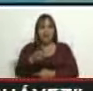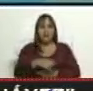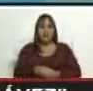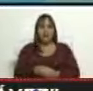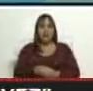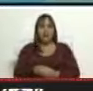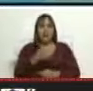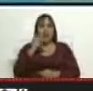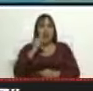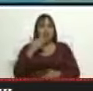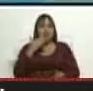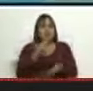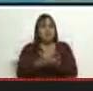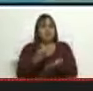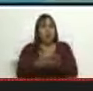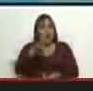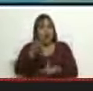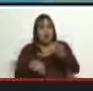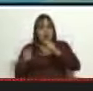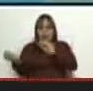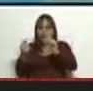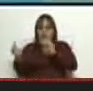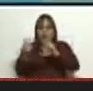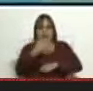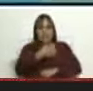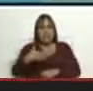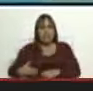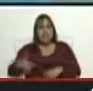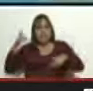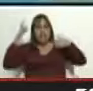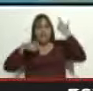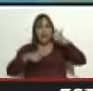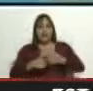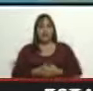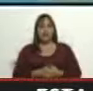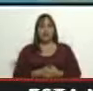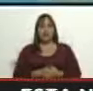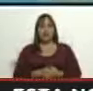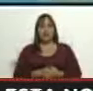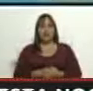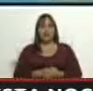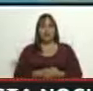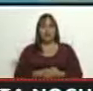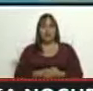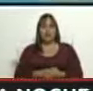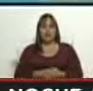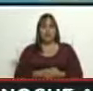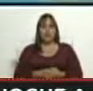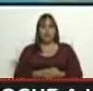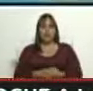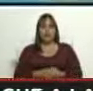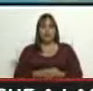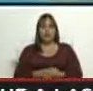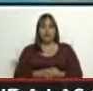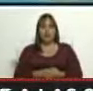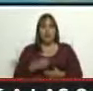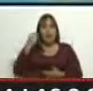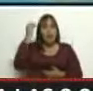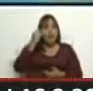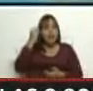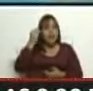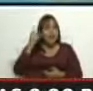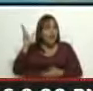fue testigo de mi última conversación con el comandante Chávez. Y uno ahí piensa entonces, cuando escucha a